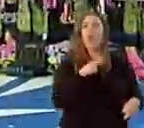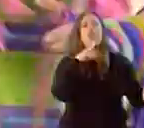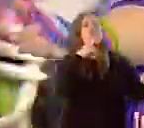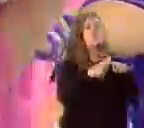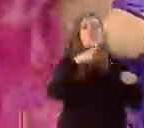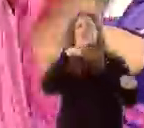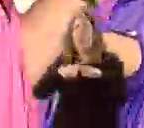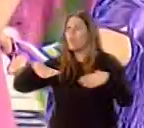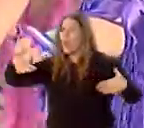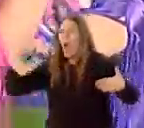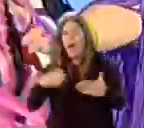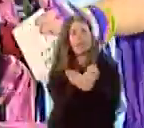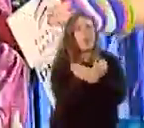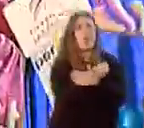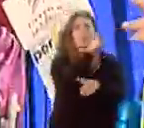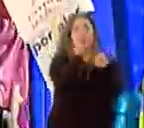murguero